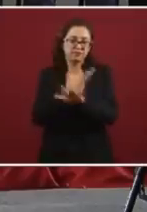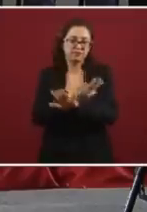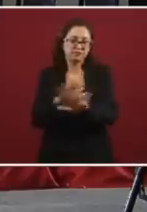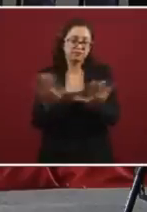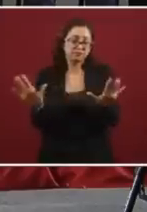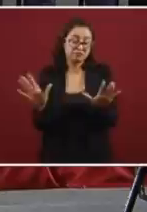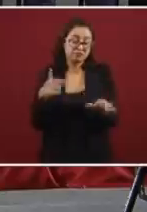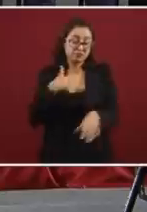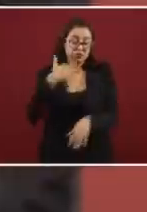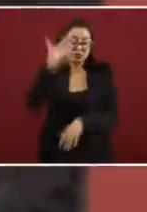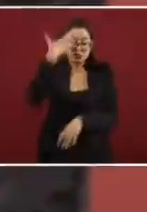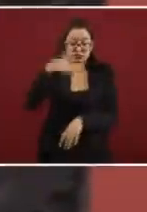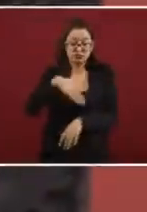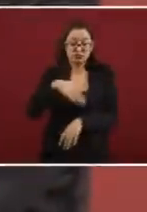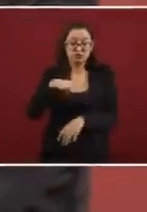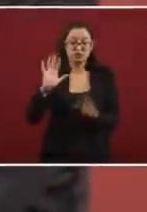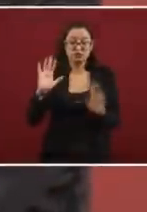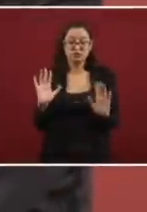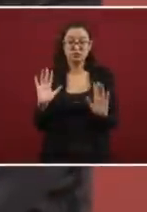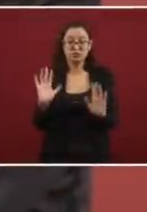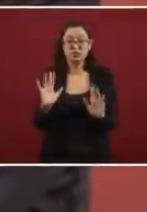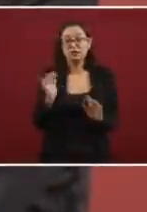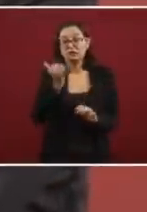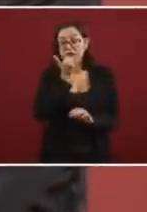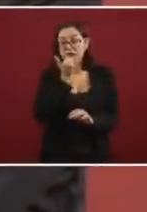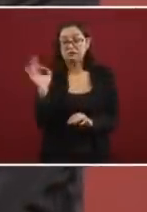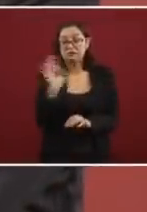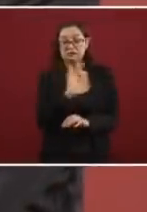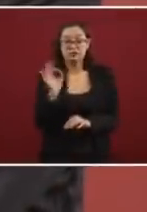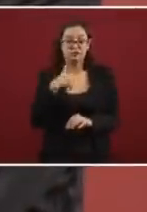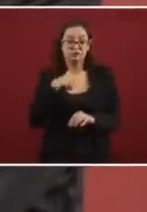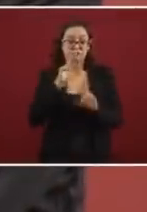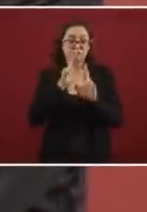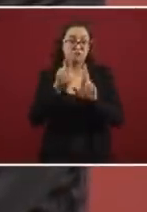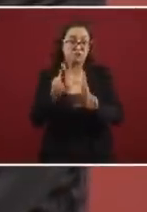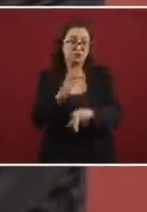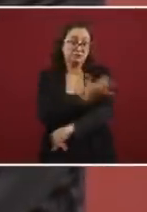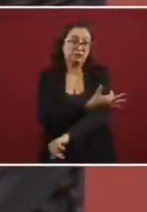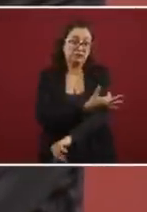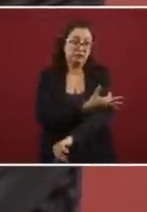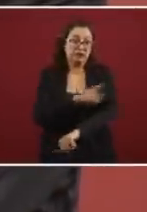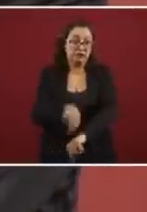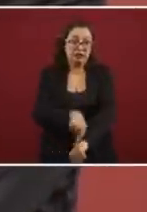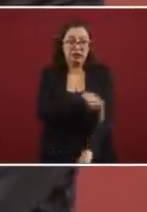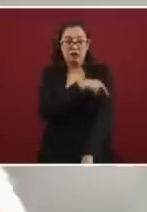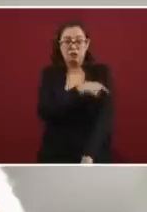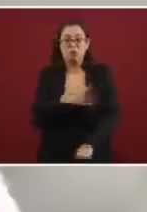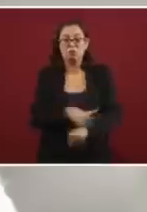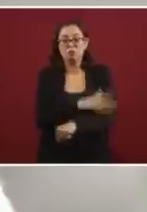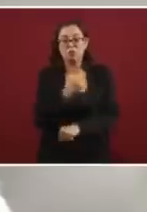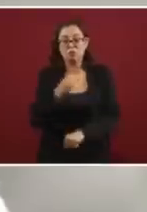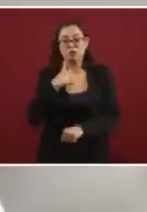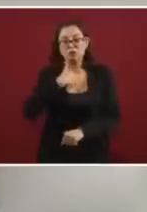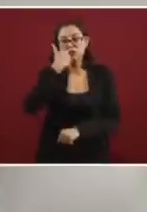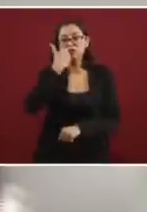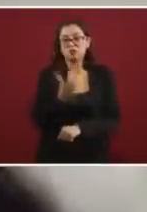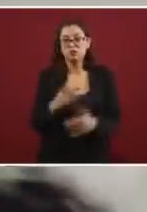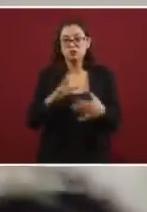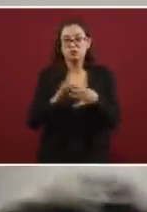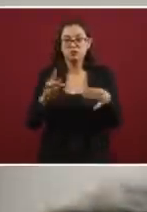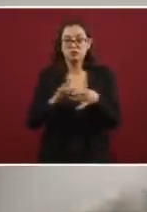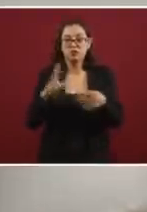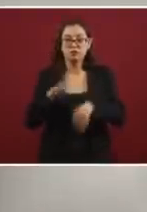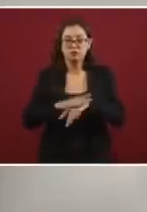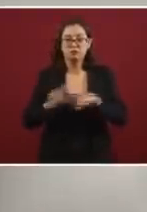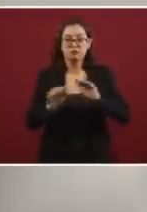sí estoy tardando me en la respuesta es porque me importa mucho que los ciudadanos